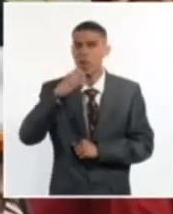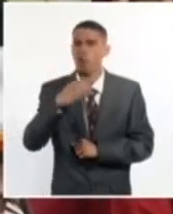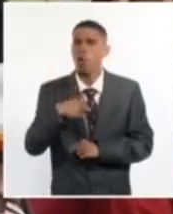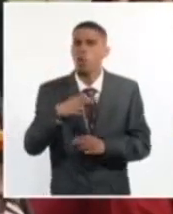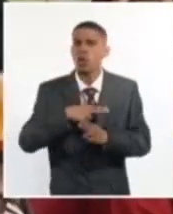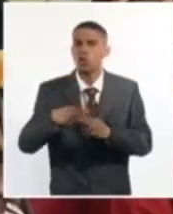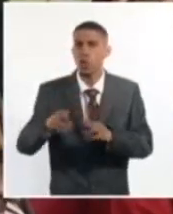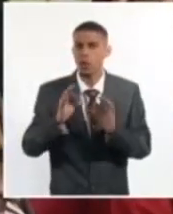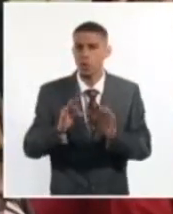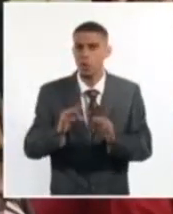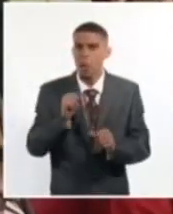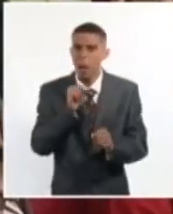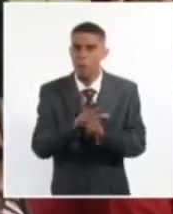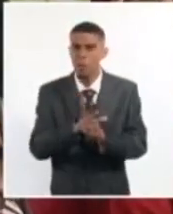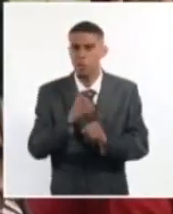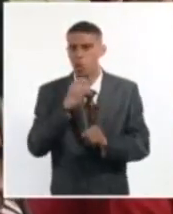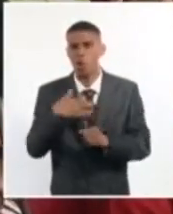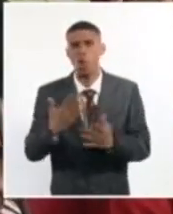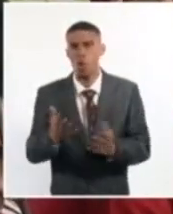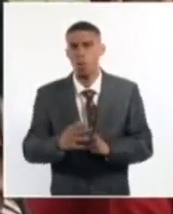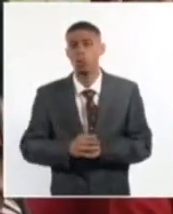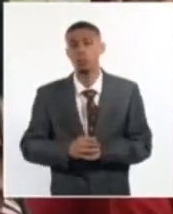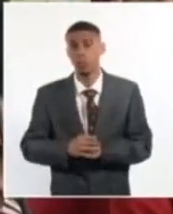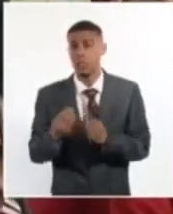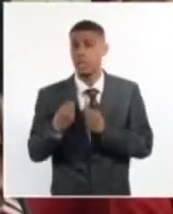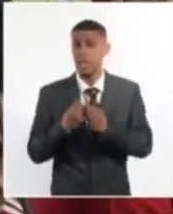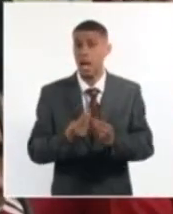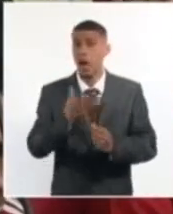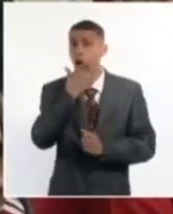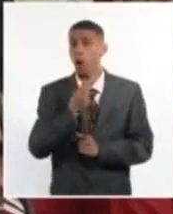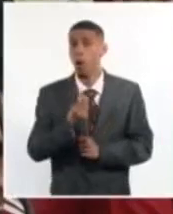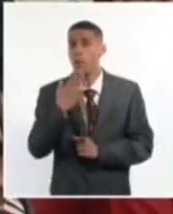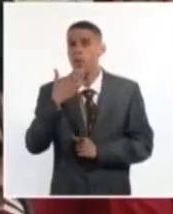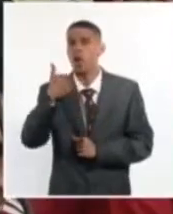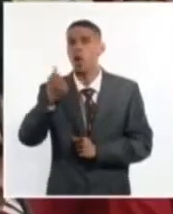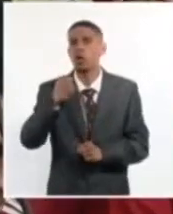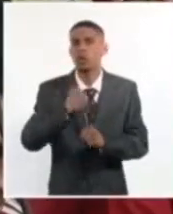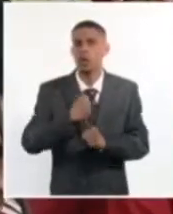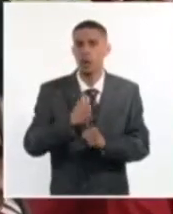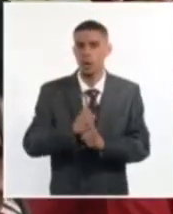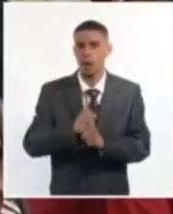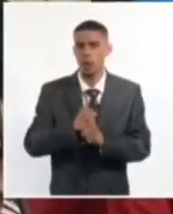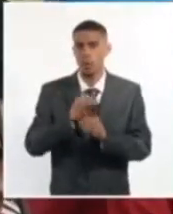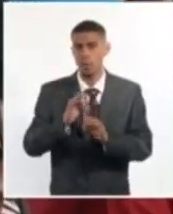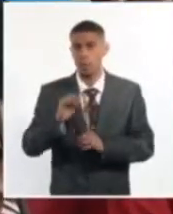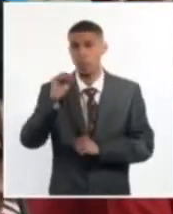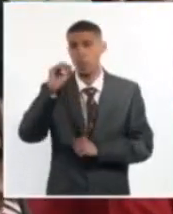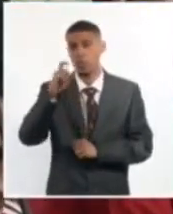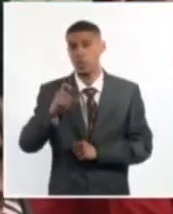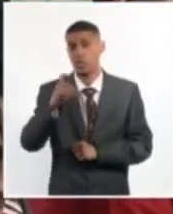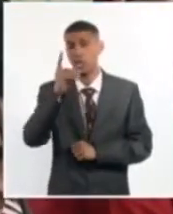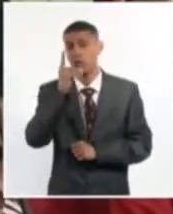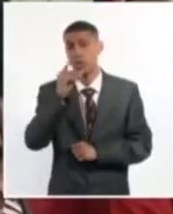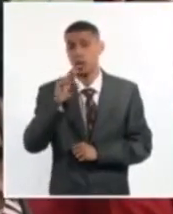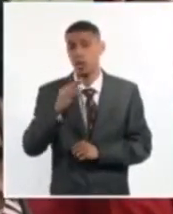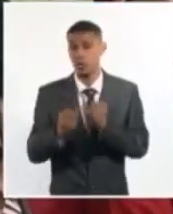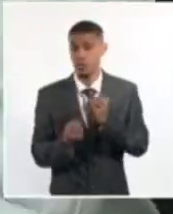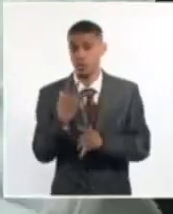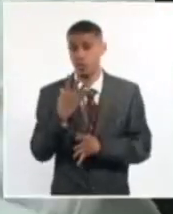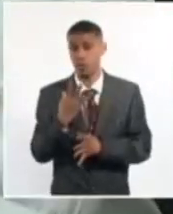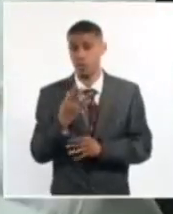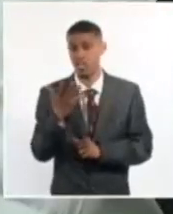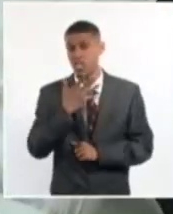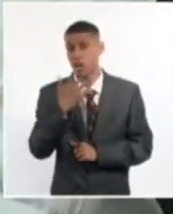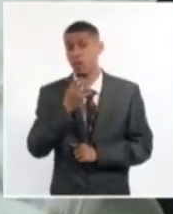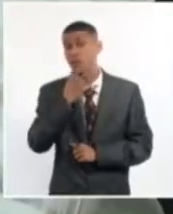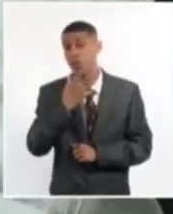tiene hoy la organización, para darle a los jóvenes mayor sentido de pertenencia por esta organización tan linda que creó Fidel hace tantos años ya.